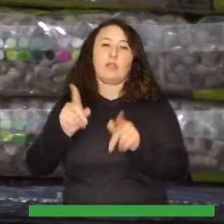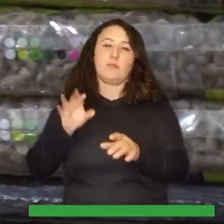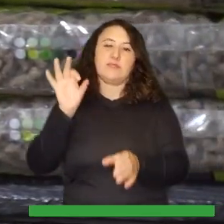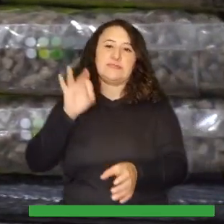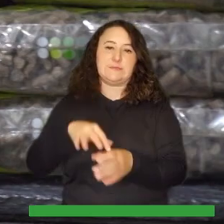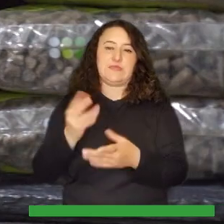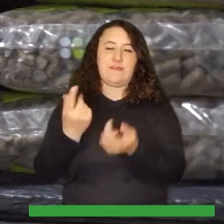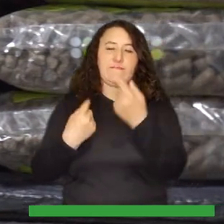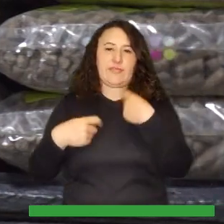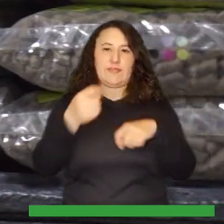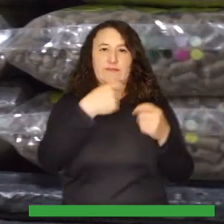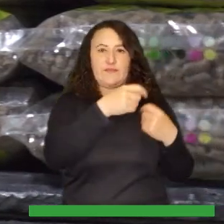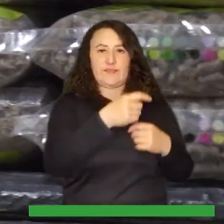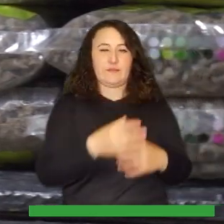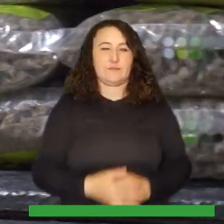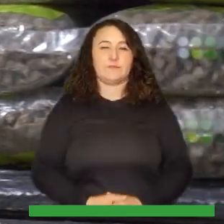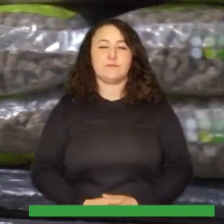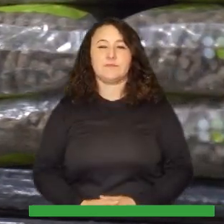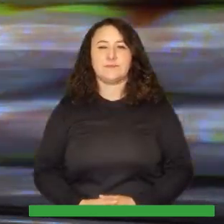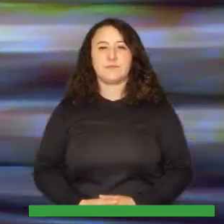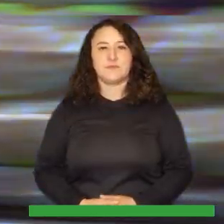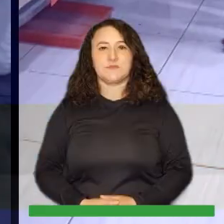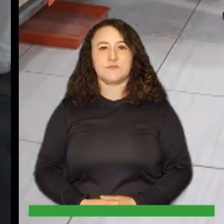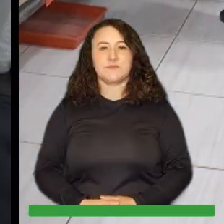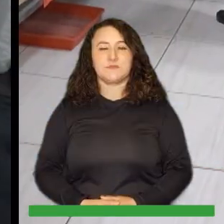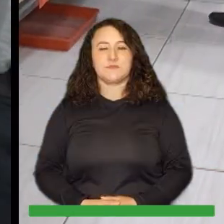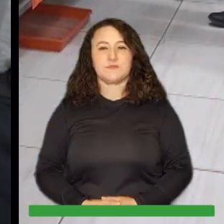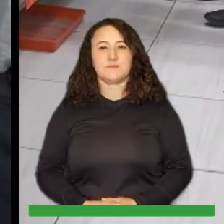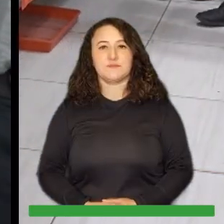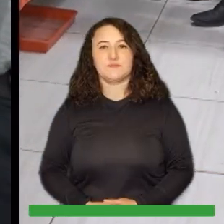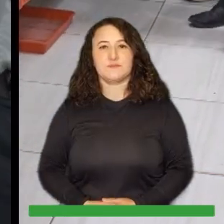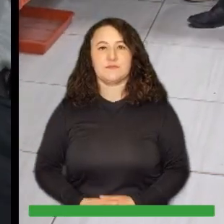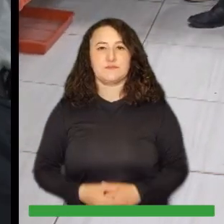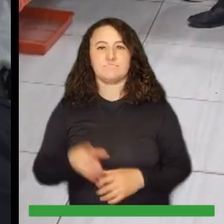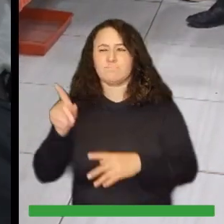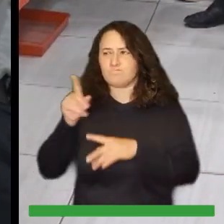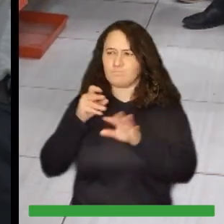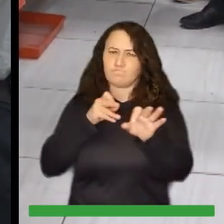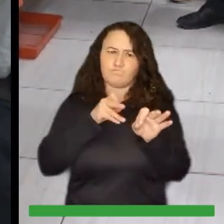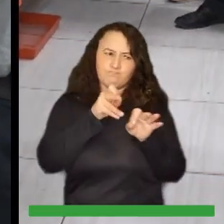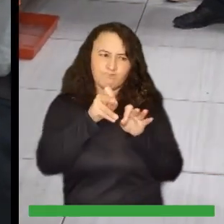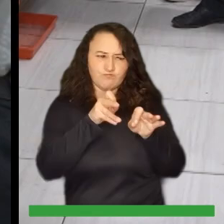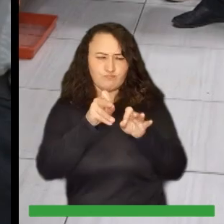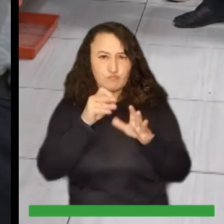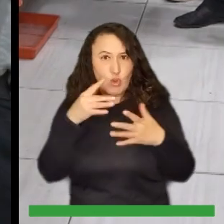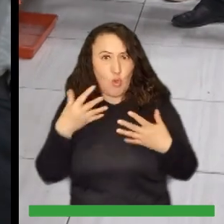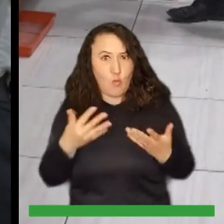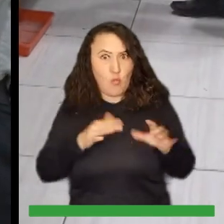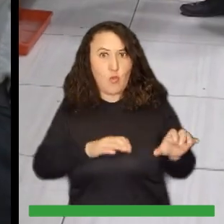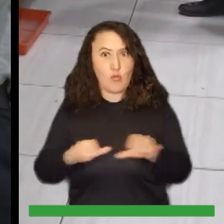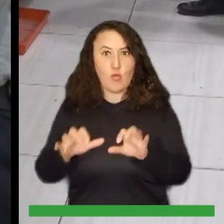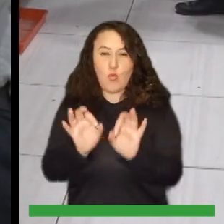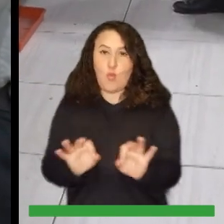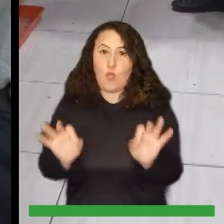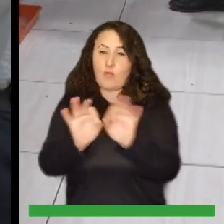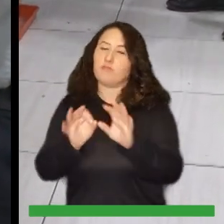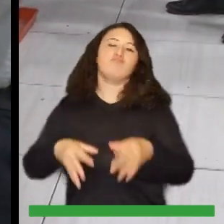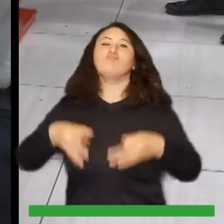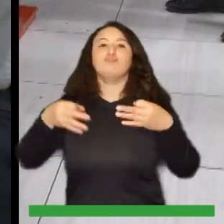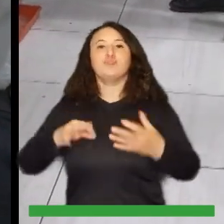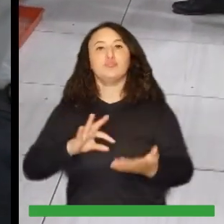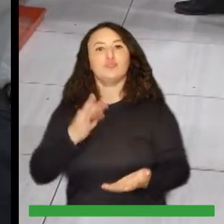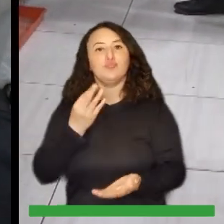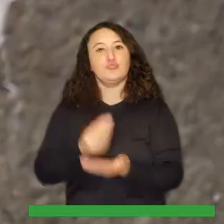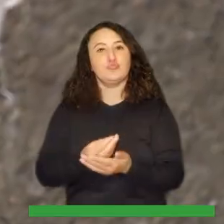para venta de semilla convencional. Enmer le explica a Iván que estas acciones son vitales para garantizarle a